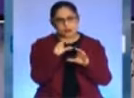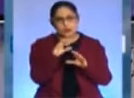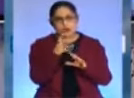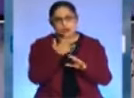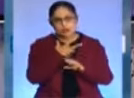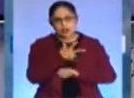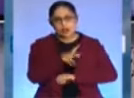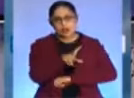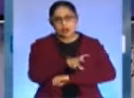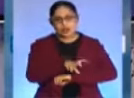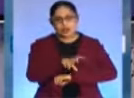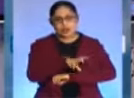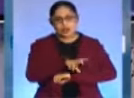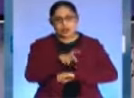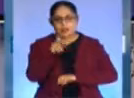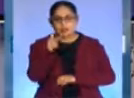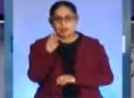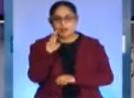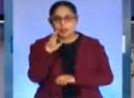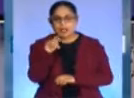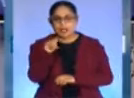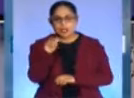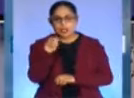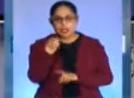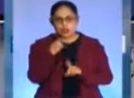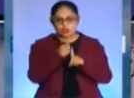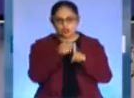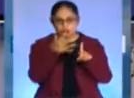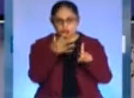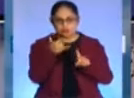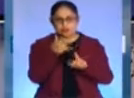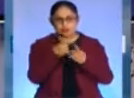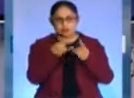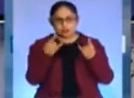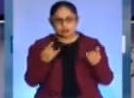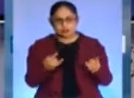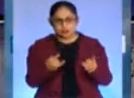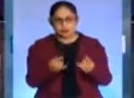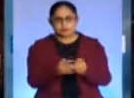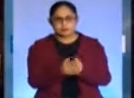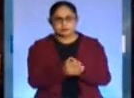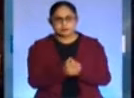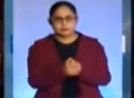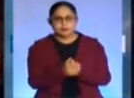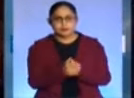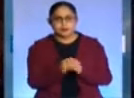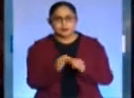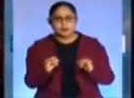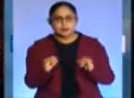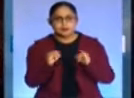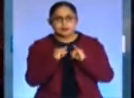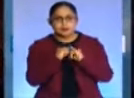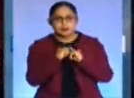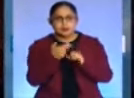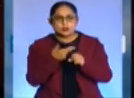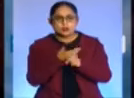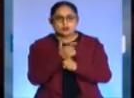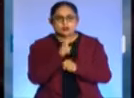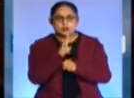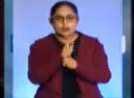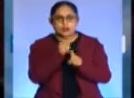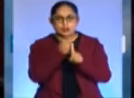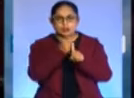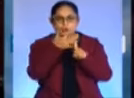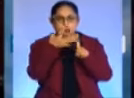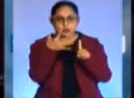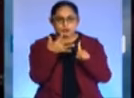Salvador Chacón, perito del Instituto Nacional de Antropología e Historia. El Instituto Nacional de Antropología e